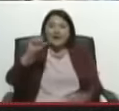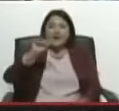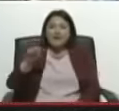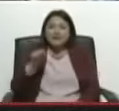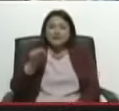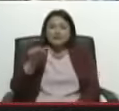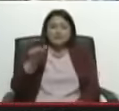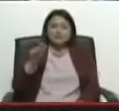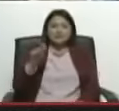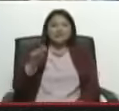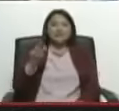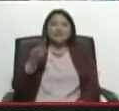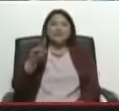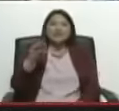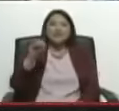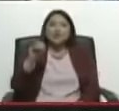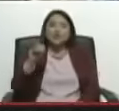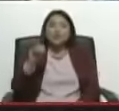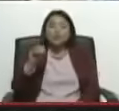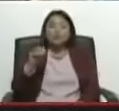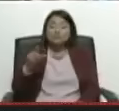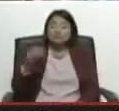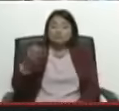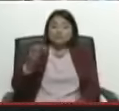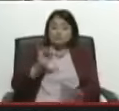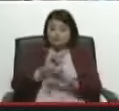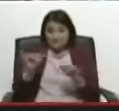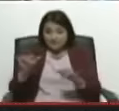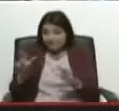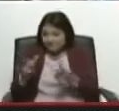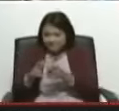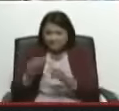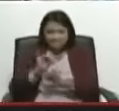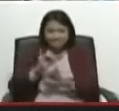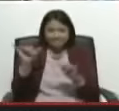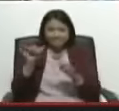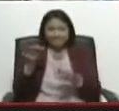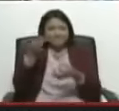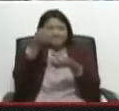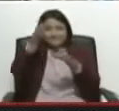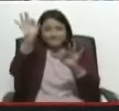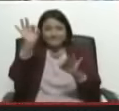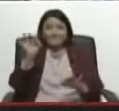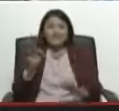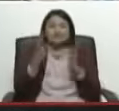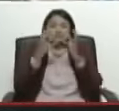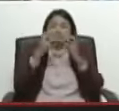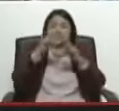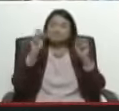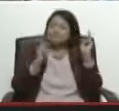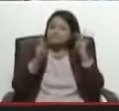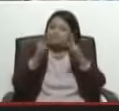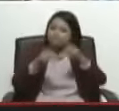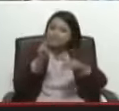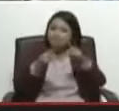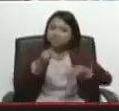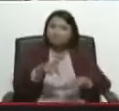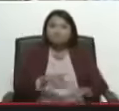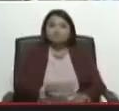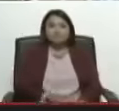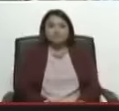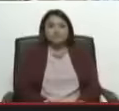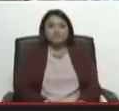culminado con un éxito rotundo de participación de